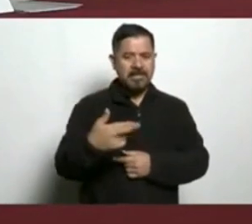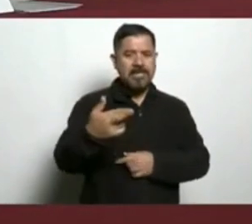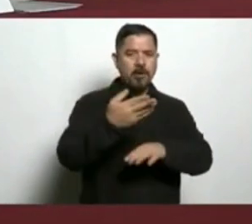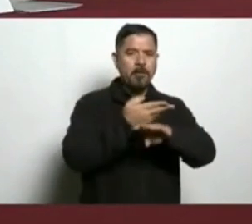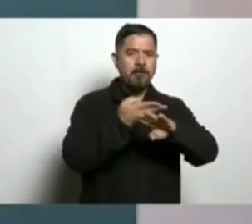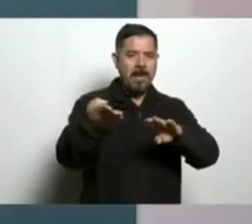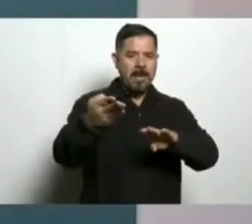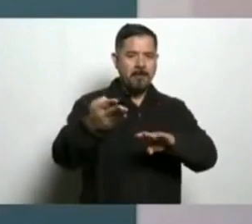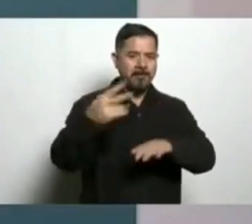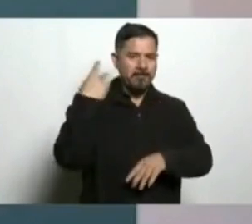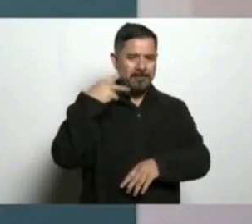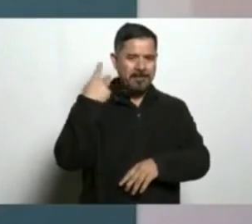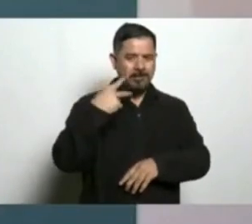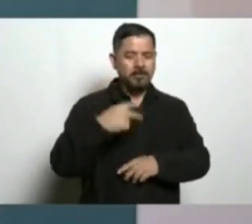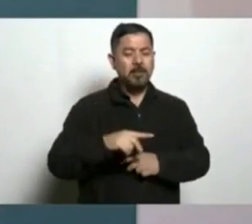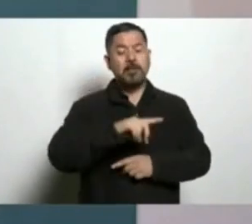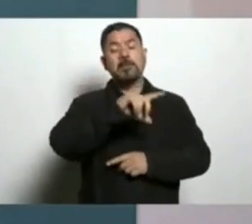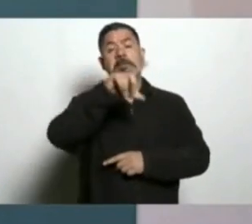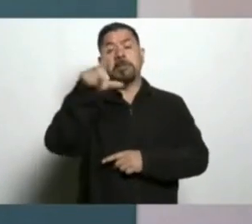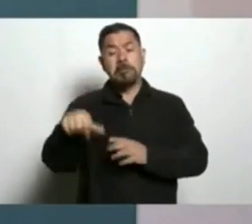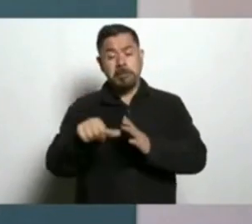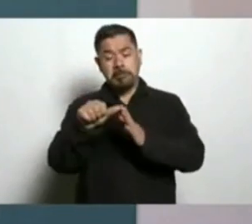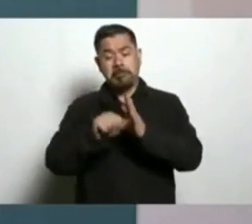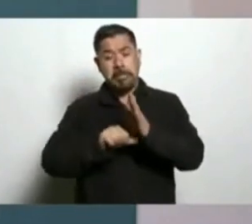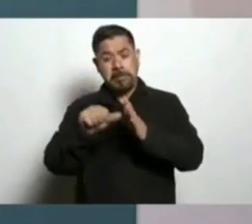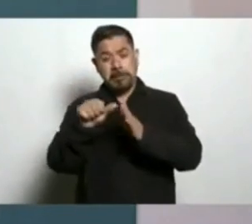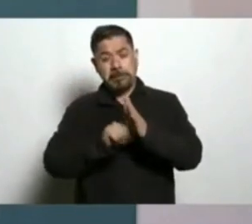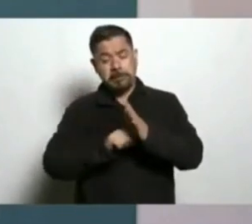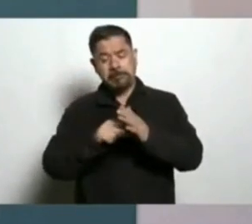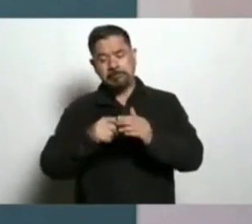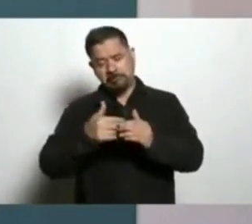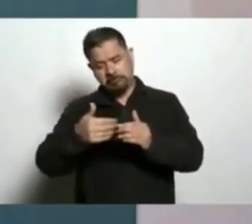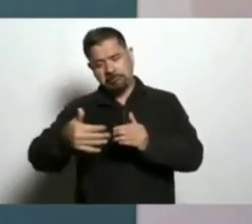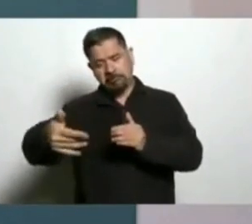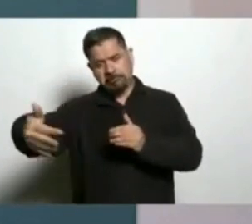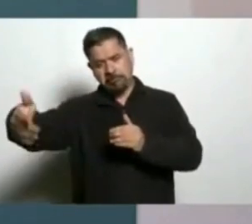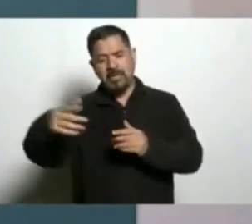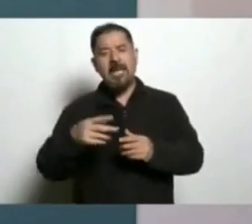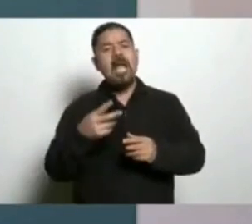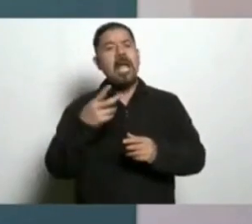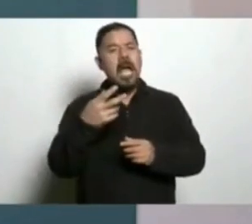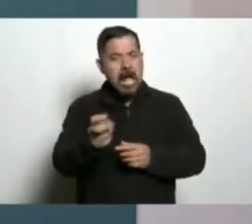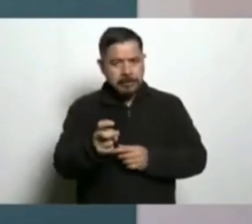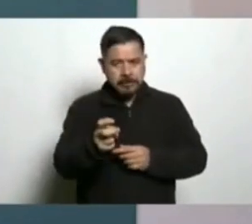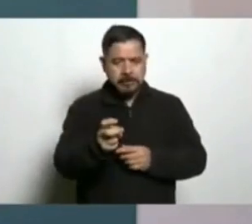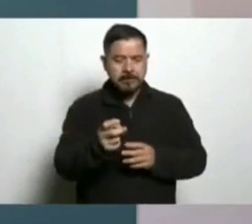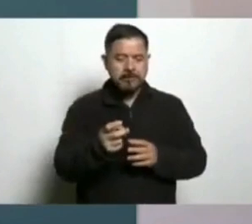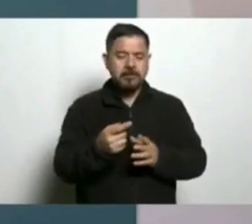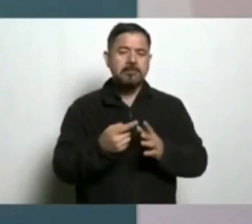unos meses después, y así se fue